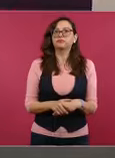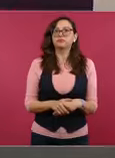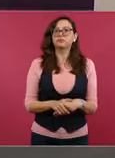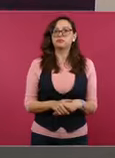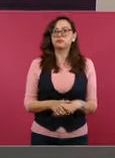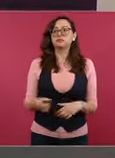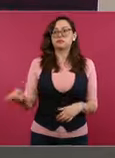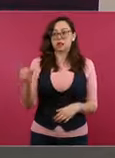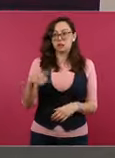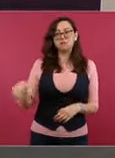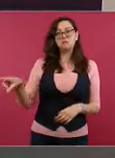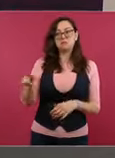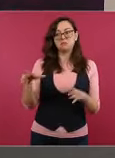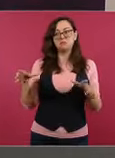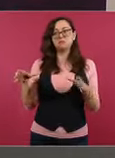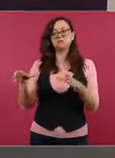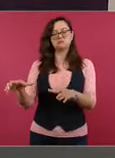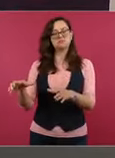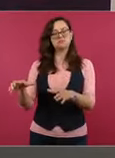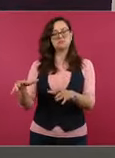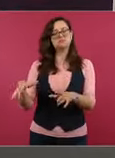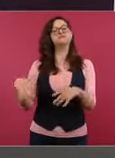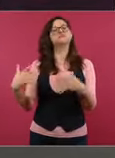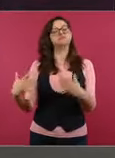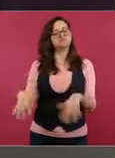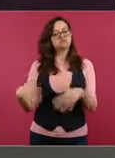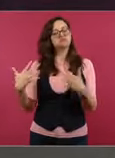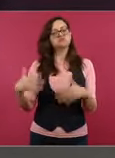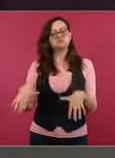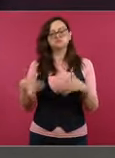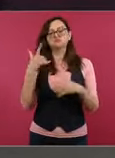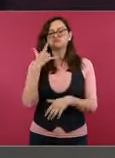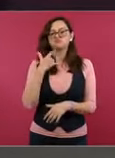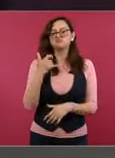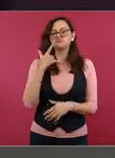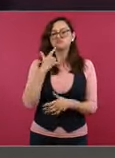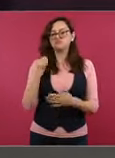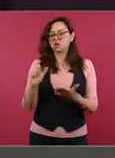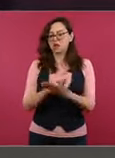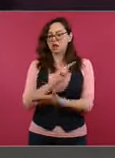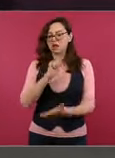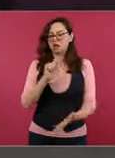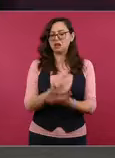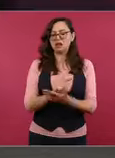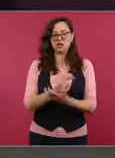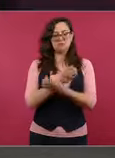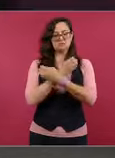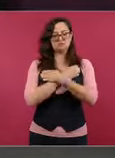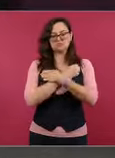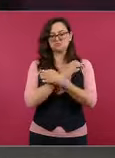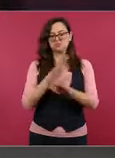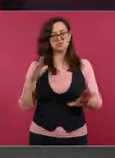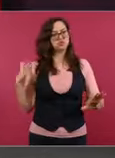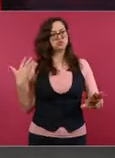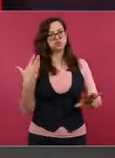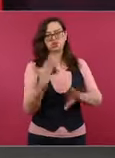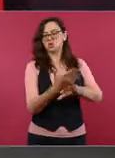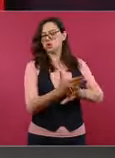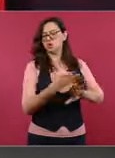fueron los principales defensores de la educación pública en los